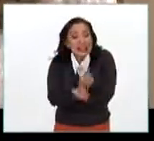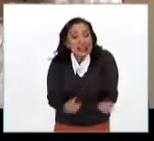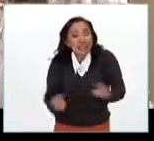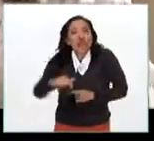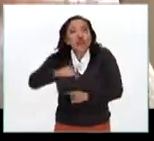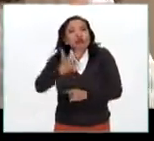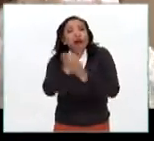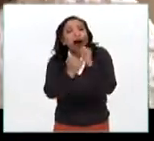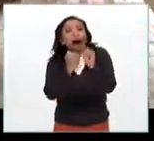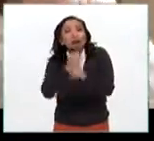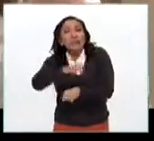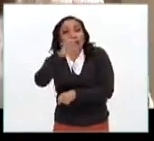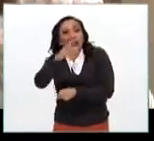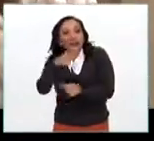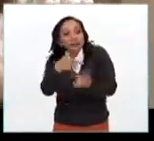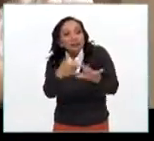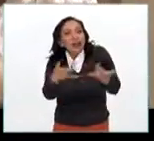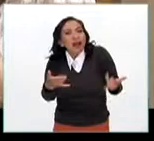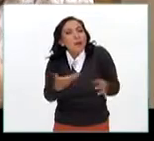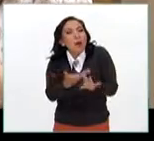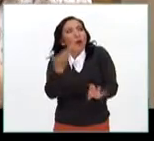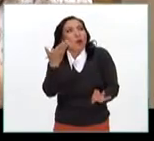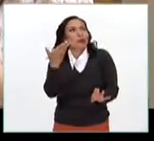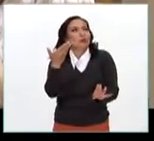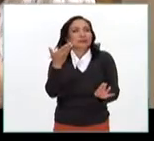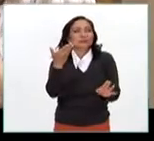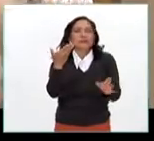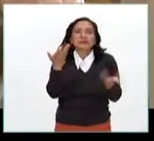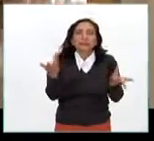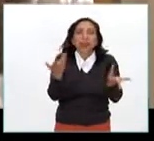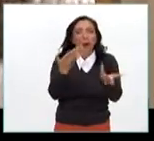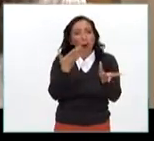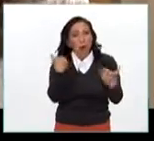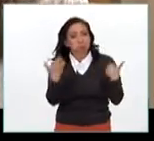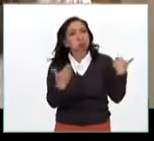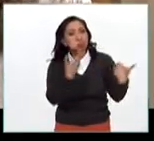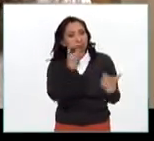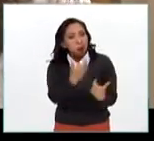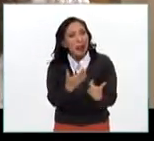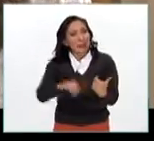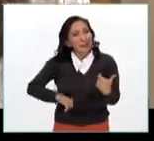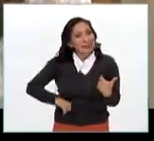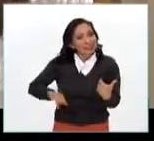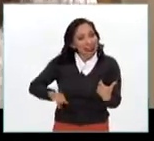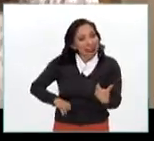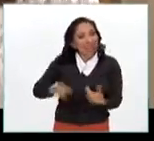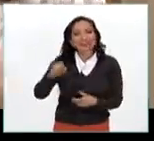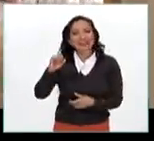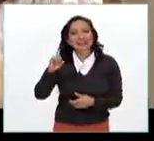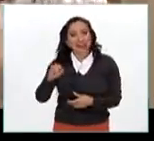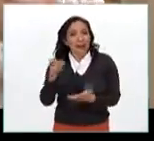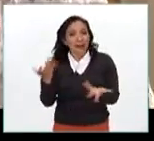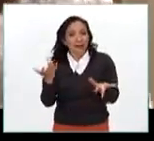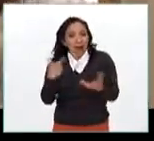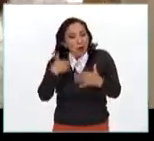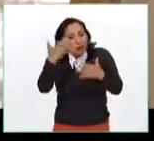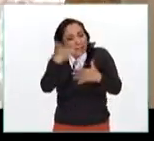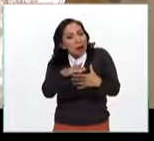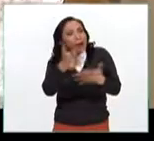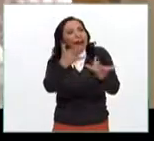de 12 años, y está contado de una manera, pues, muy entretenida. Realmente sí, y bueno,